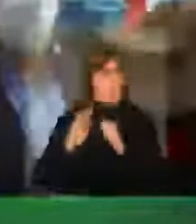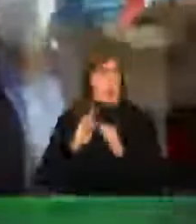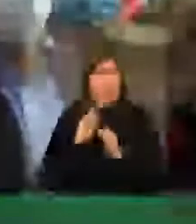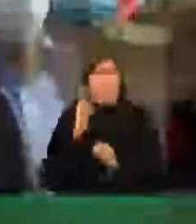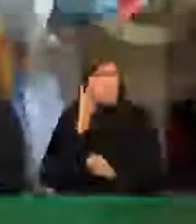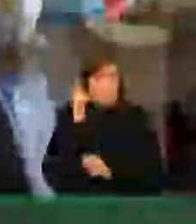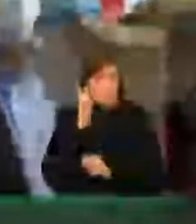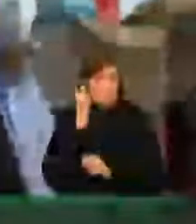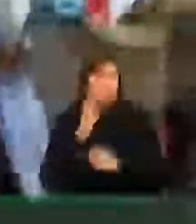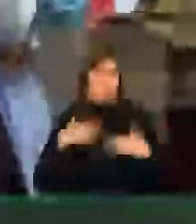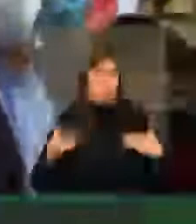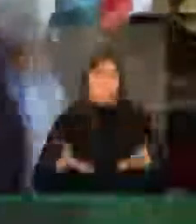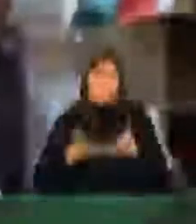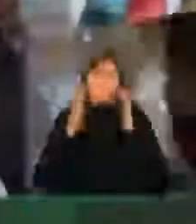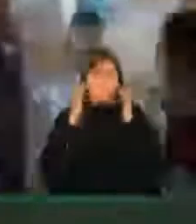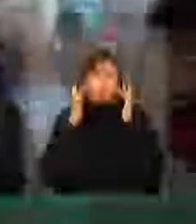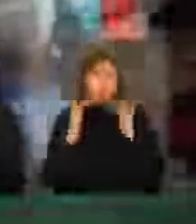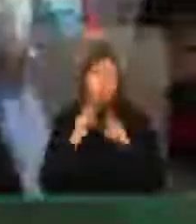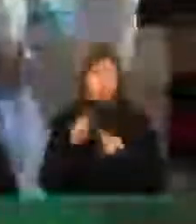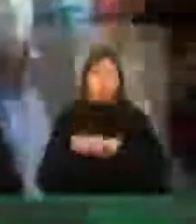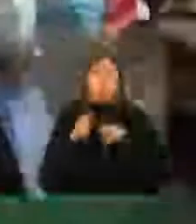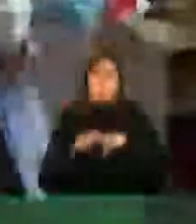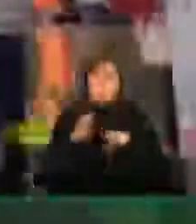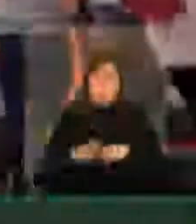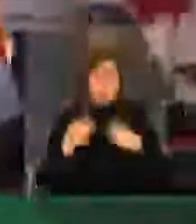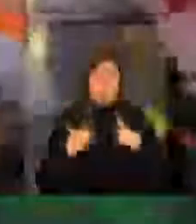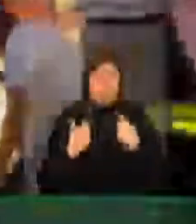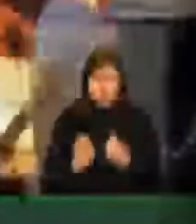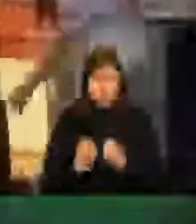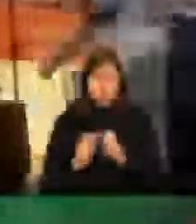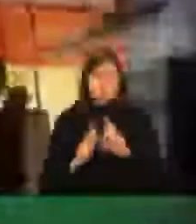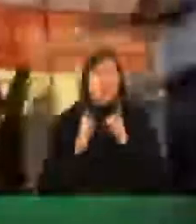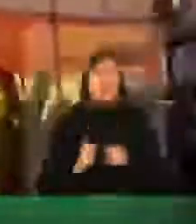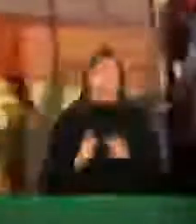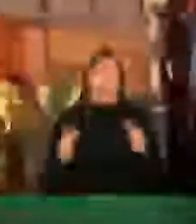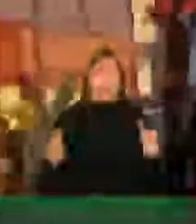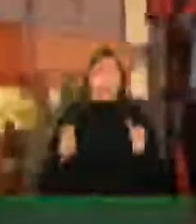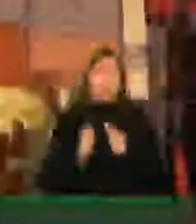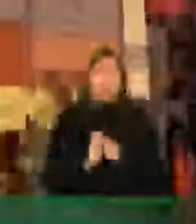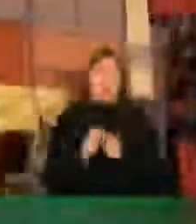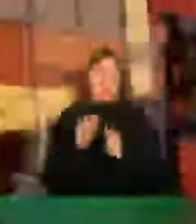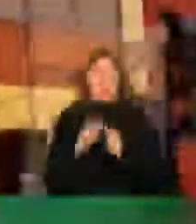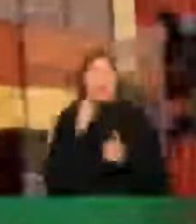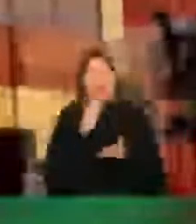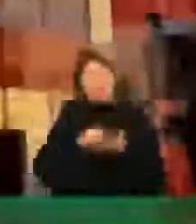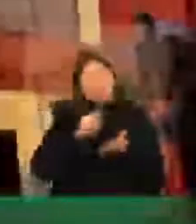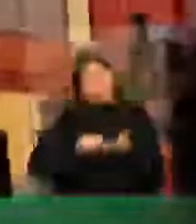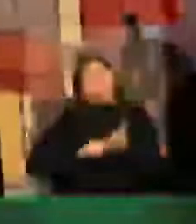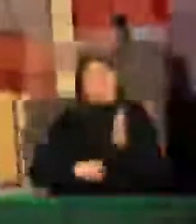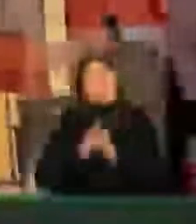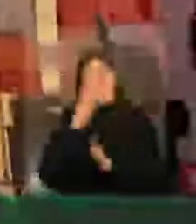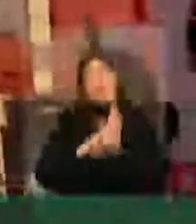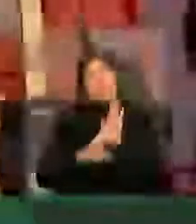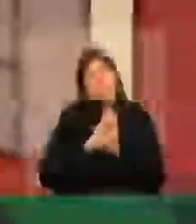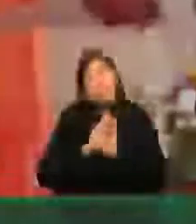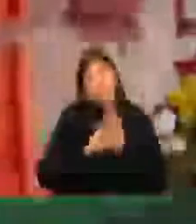basó en impulsar la salud, la educación y la agricultura. También prevé convocar a una asamblea constituyente para redactar una nueva Carta Magna en